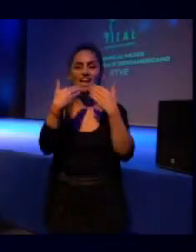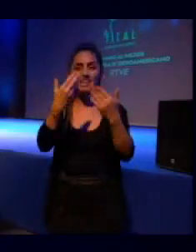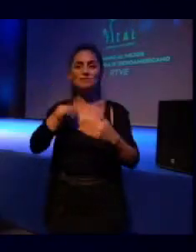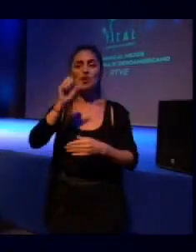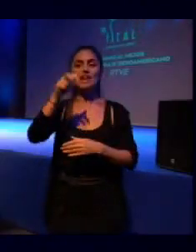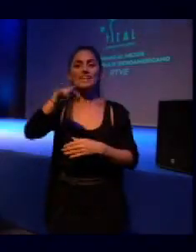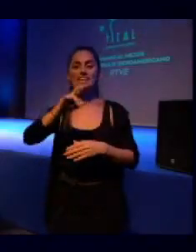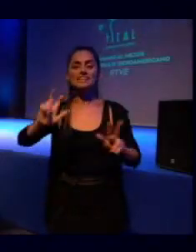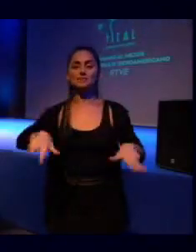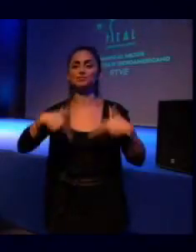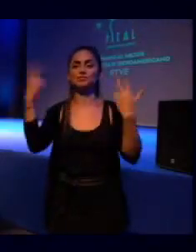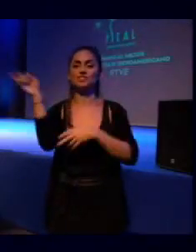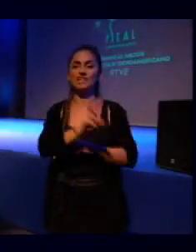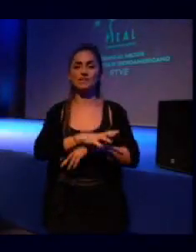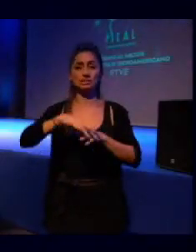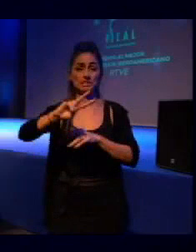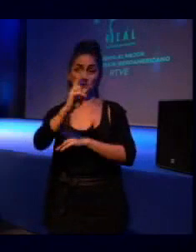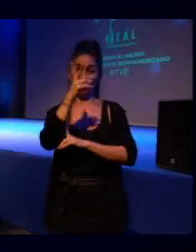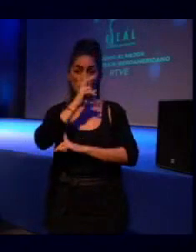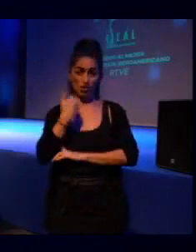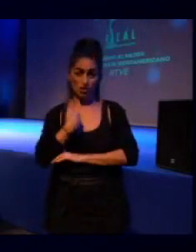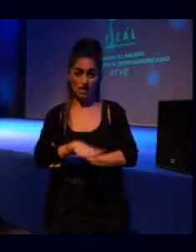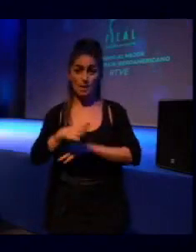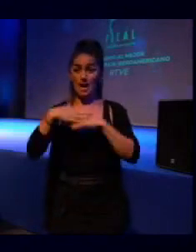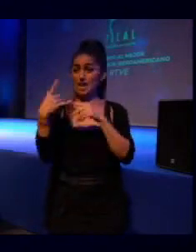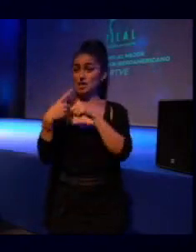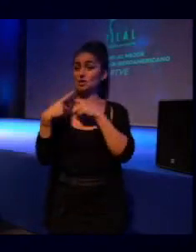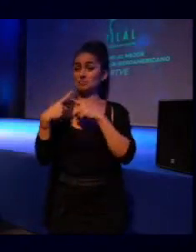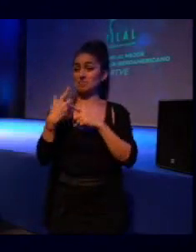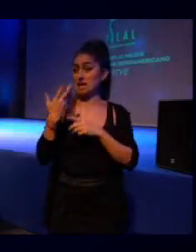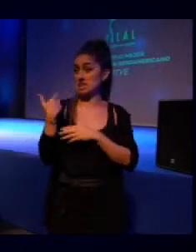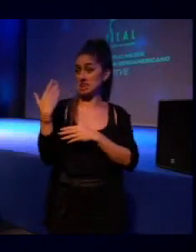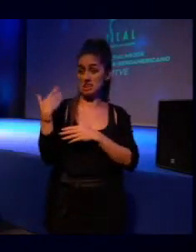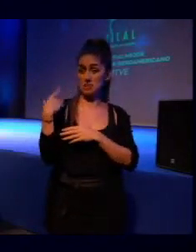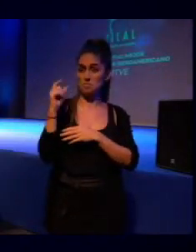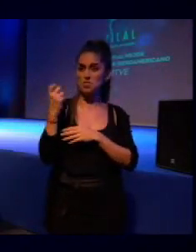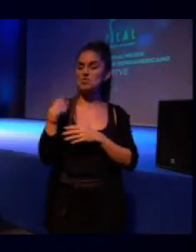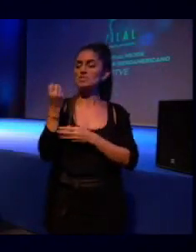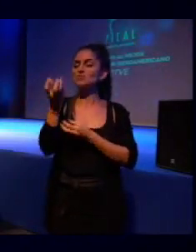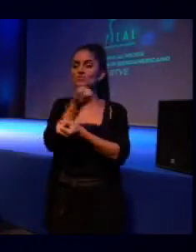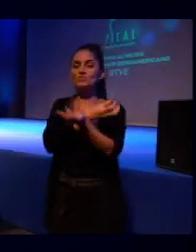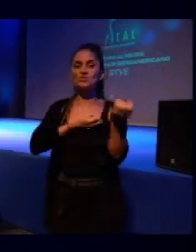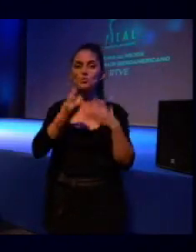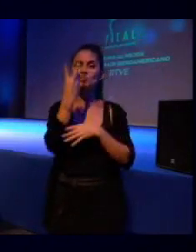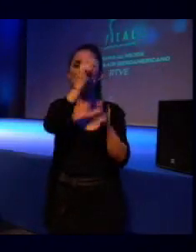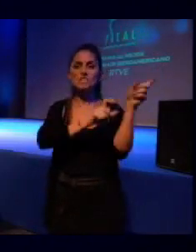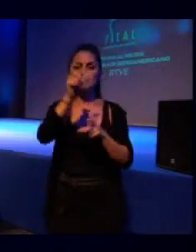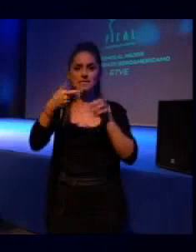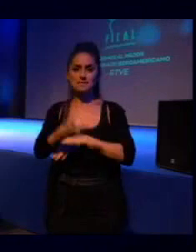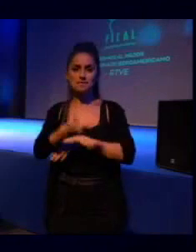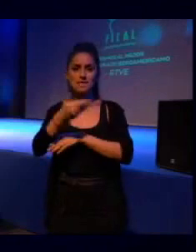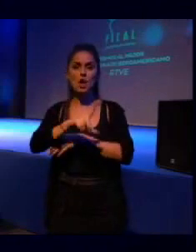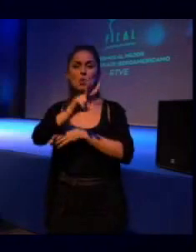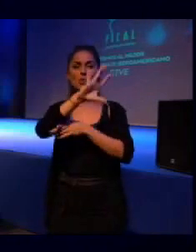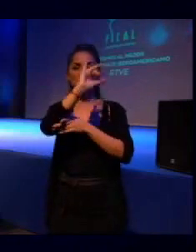permitido venir por segundo año y compartir hace unos minutos una charla impagable con cuatro grandes del cine español, Lucía